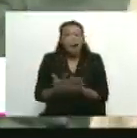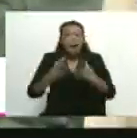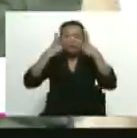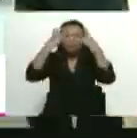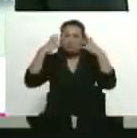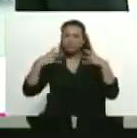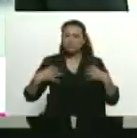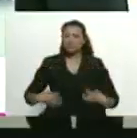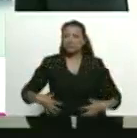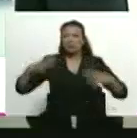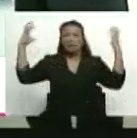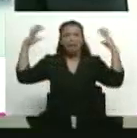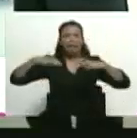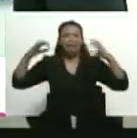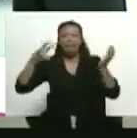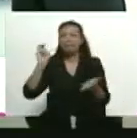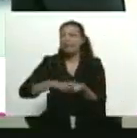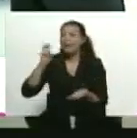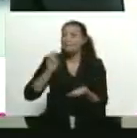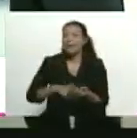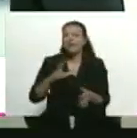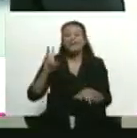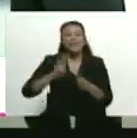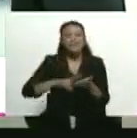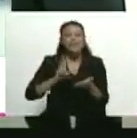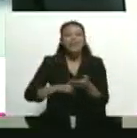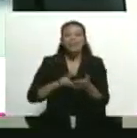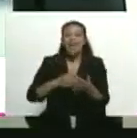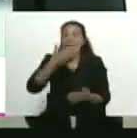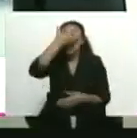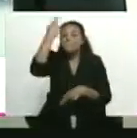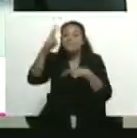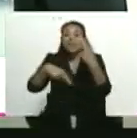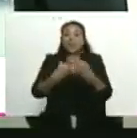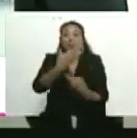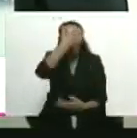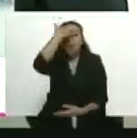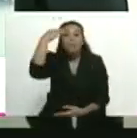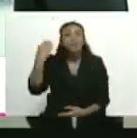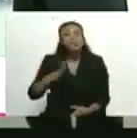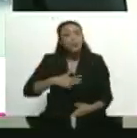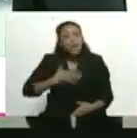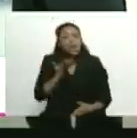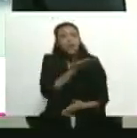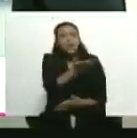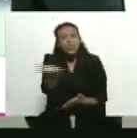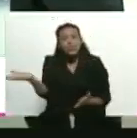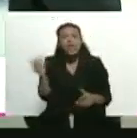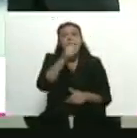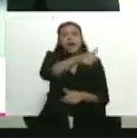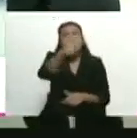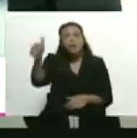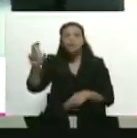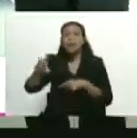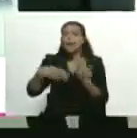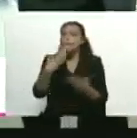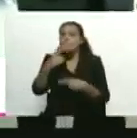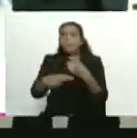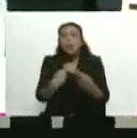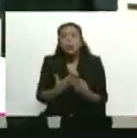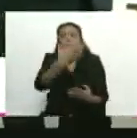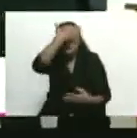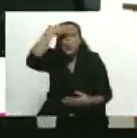espuma. ¿Verdad? Fue tremenda, en serio. Bueno, inolvidable. Totalmente. Eso es lo que yo quería, Valentina. Eso es lo que yo quería, que